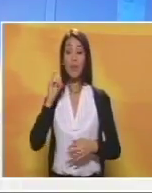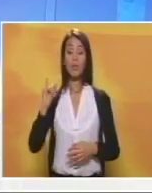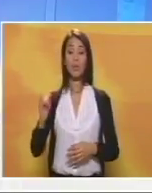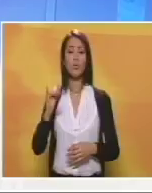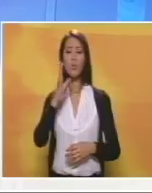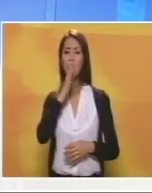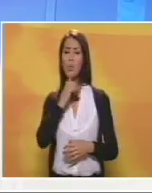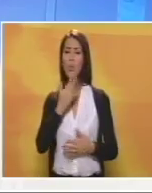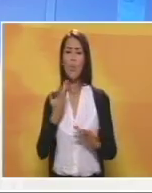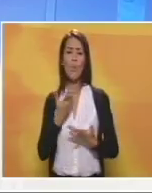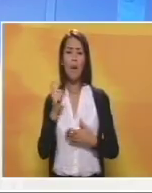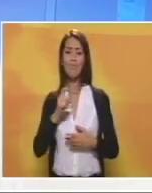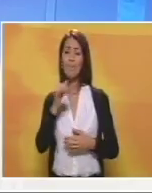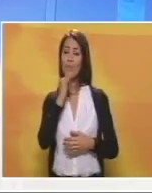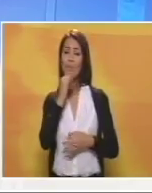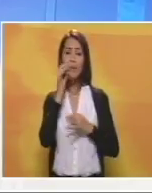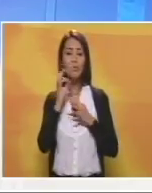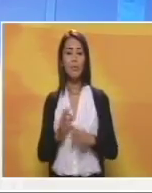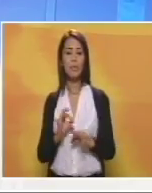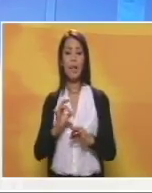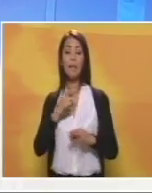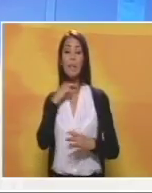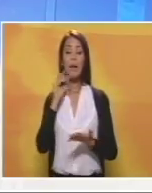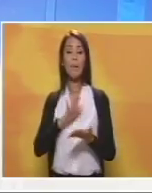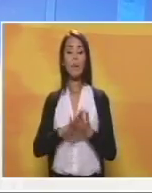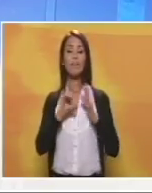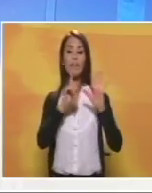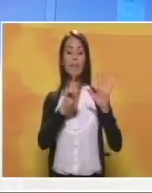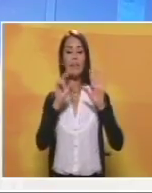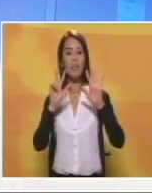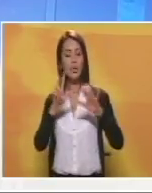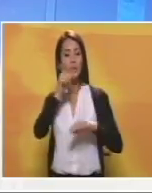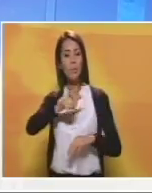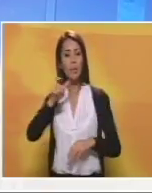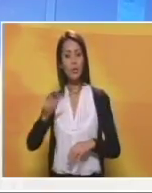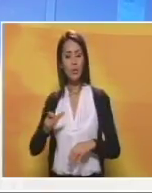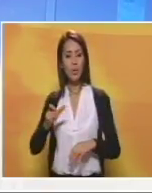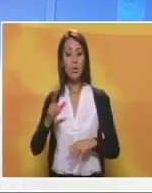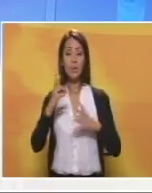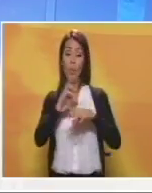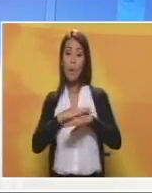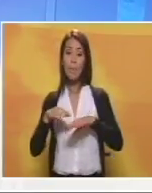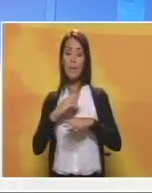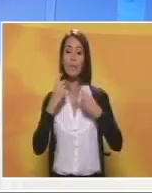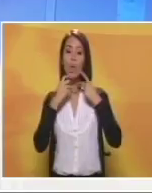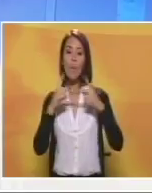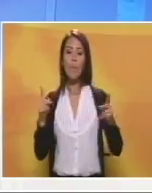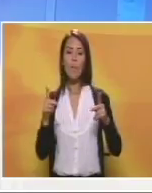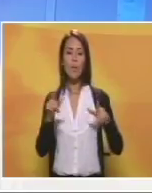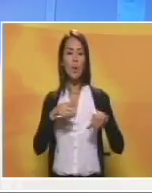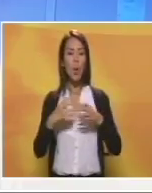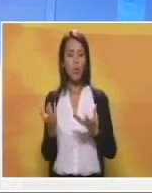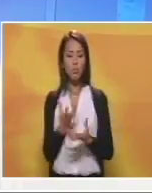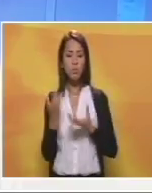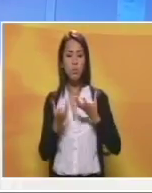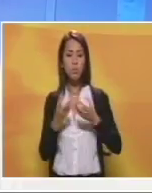que no existe suficiente información oficial sobre la muerte de 68 personas, según el Ministerio Público, en un motín ocurrido en la